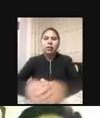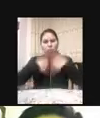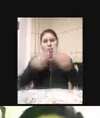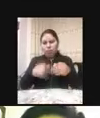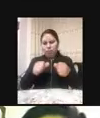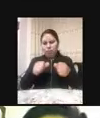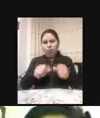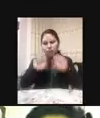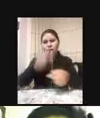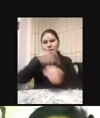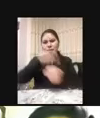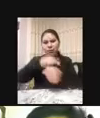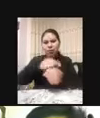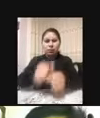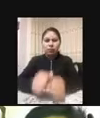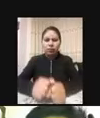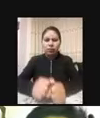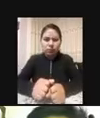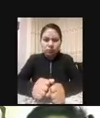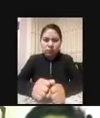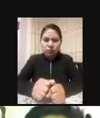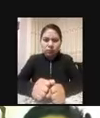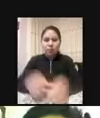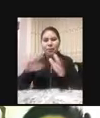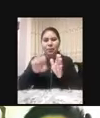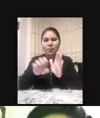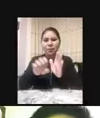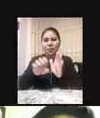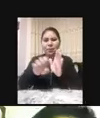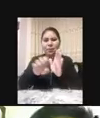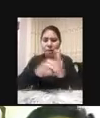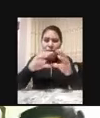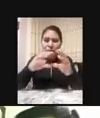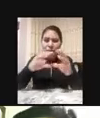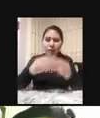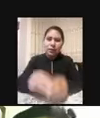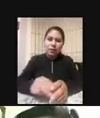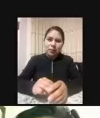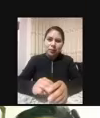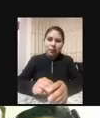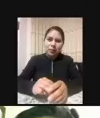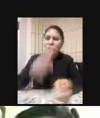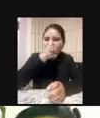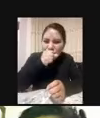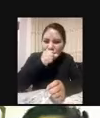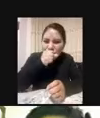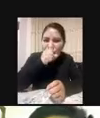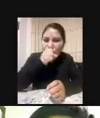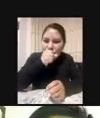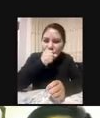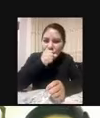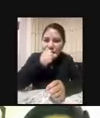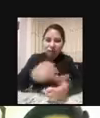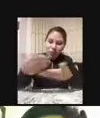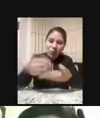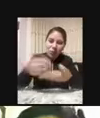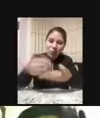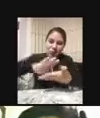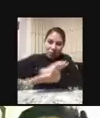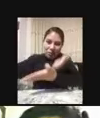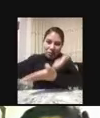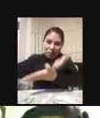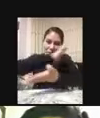dibujito, es un gajo de mandarina en una telita blanquita. Esta telita blanquita es una gasa común y